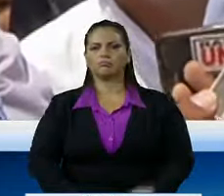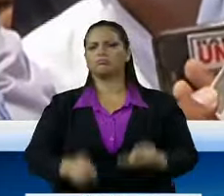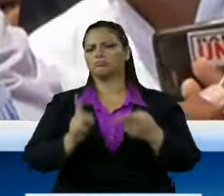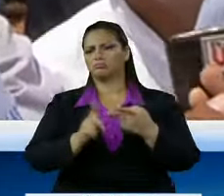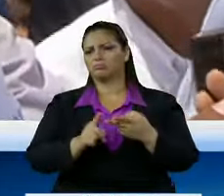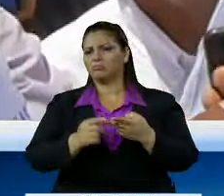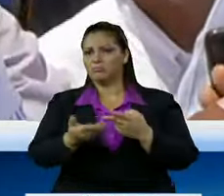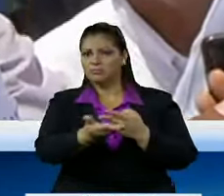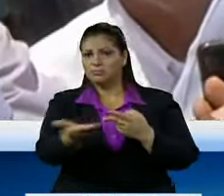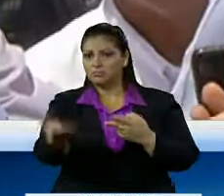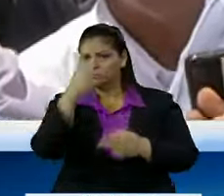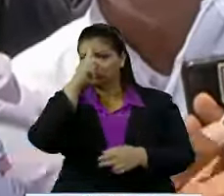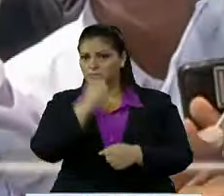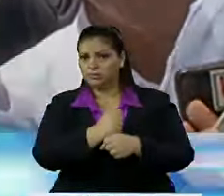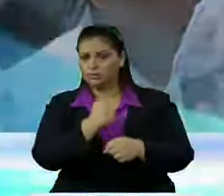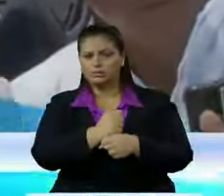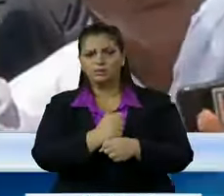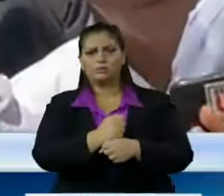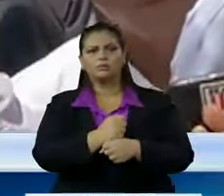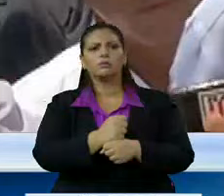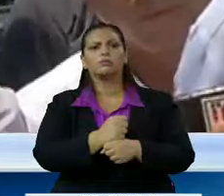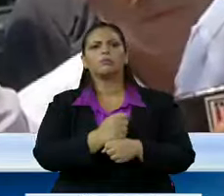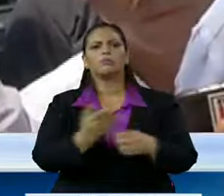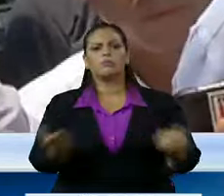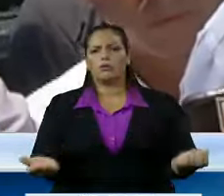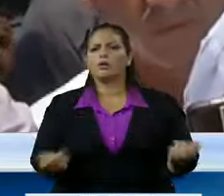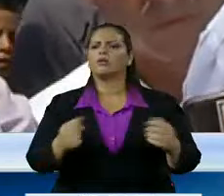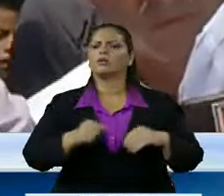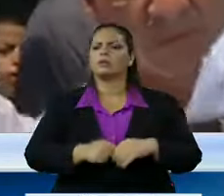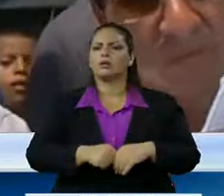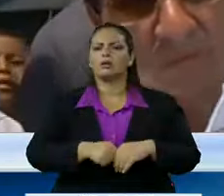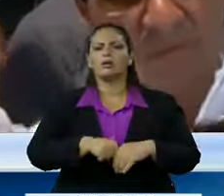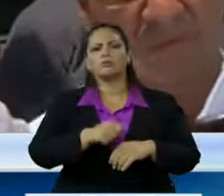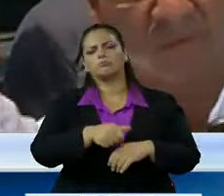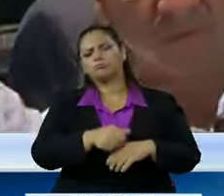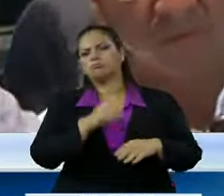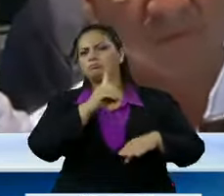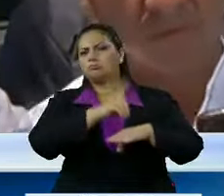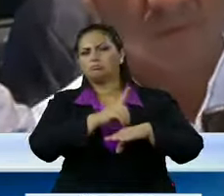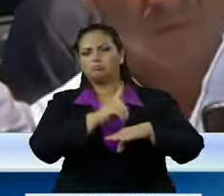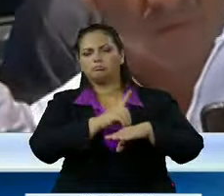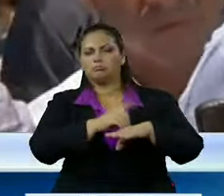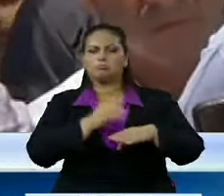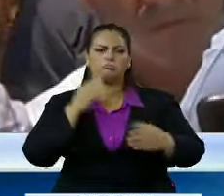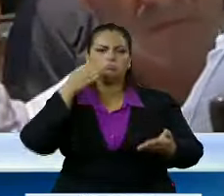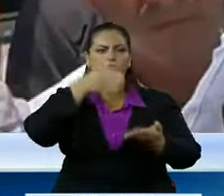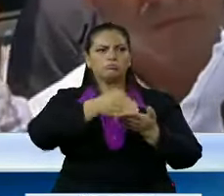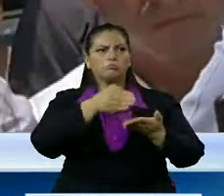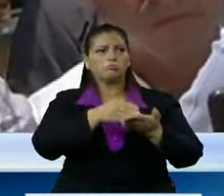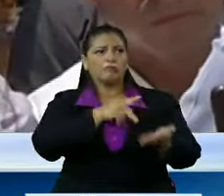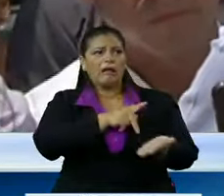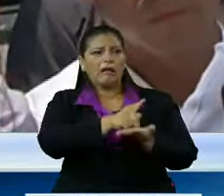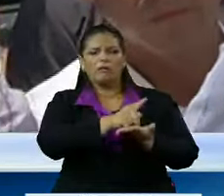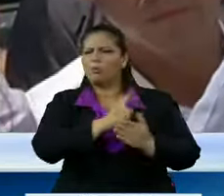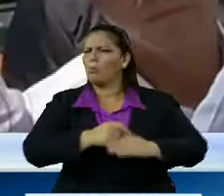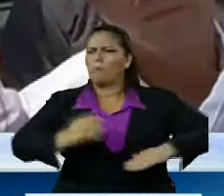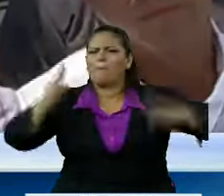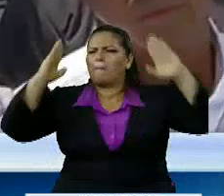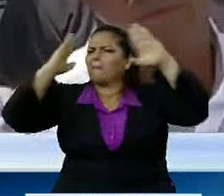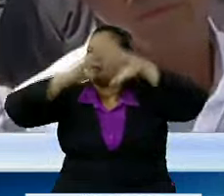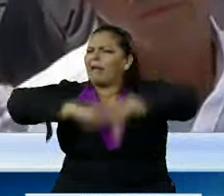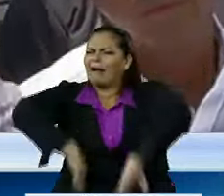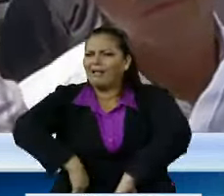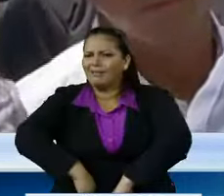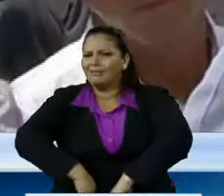trabajar por la salud, salud gratuita para los ecuatorianos que lo necesitan, y la necesidad de cubrir